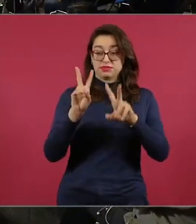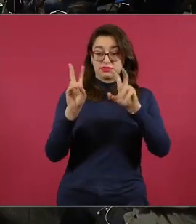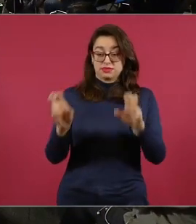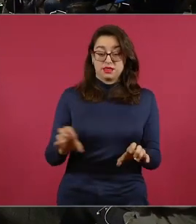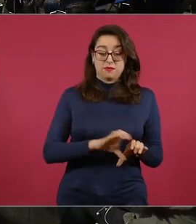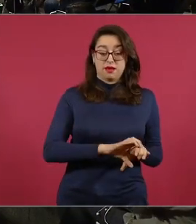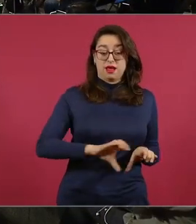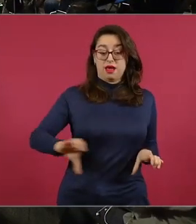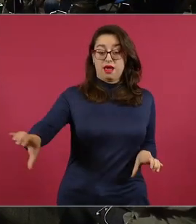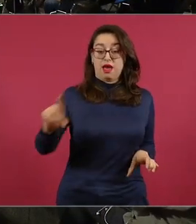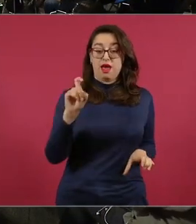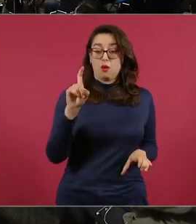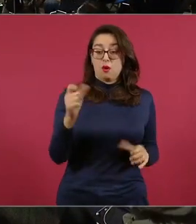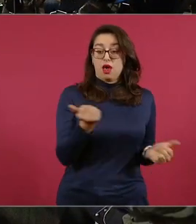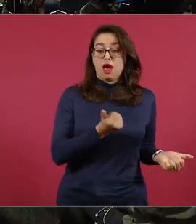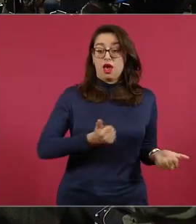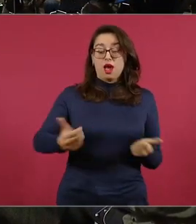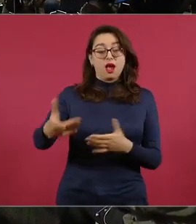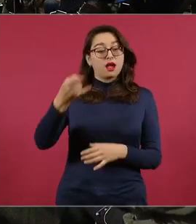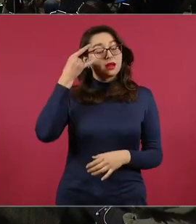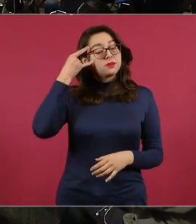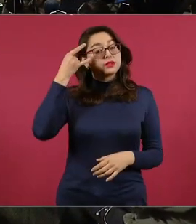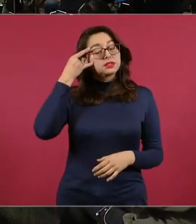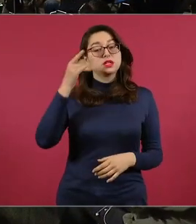97 kilómetros. ¿Por qué no pones